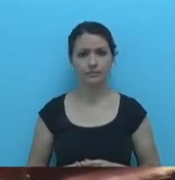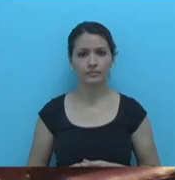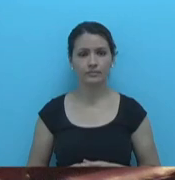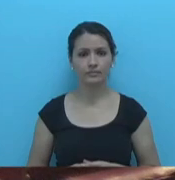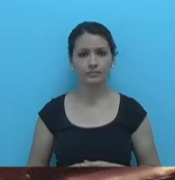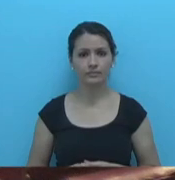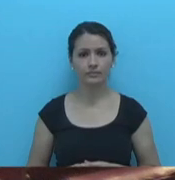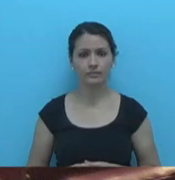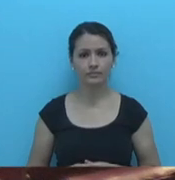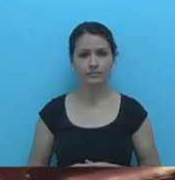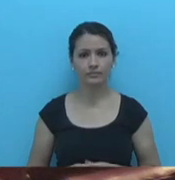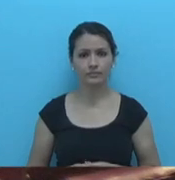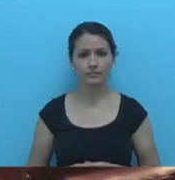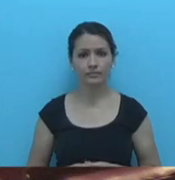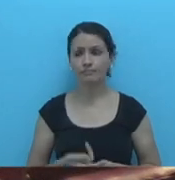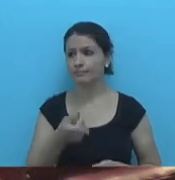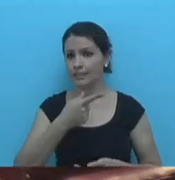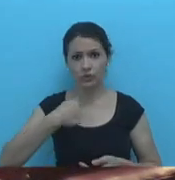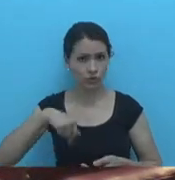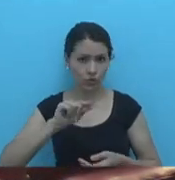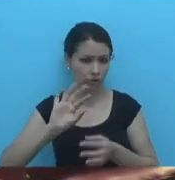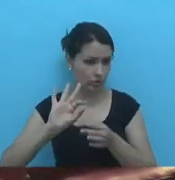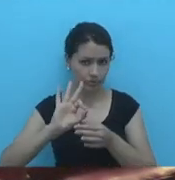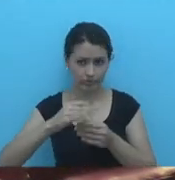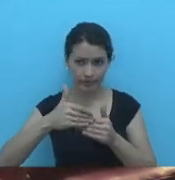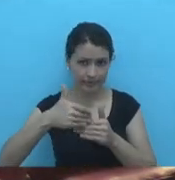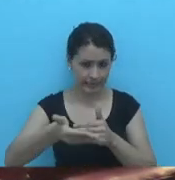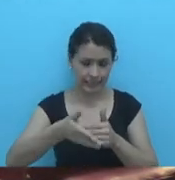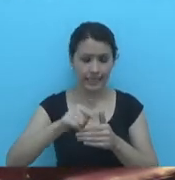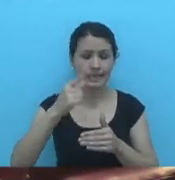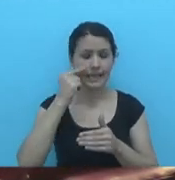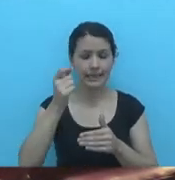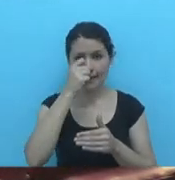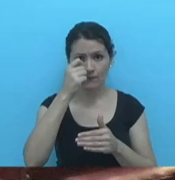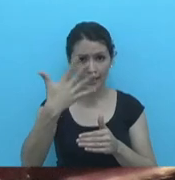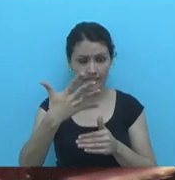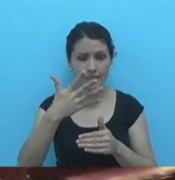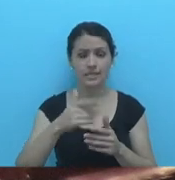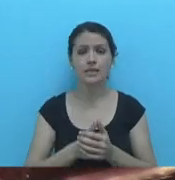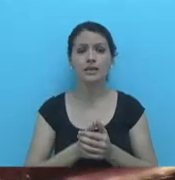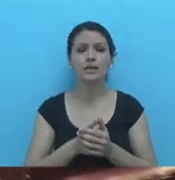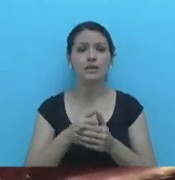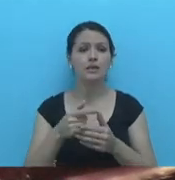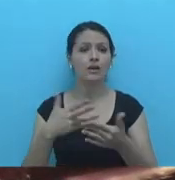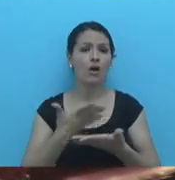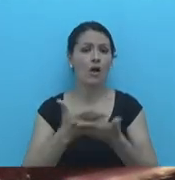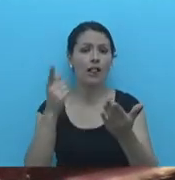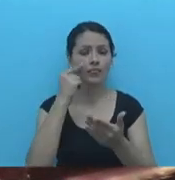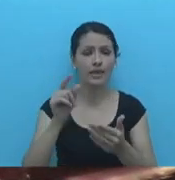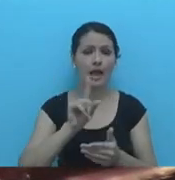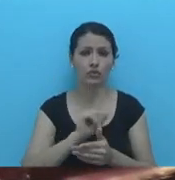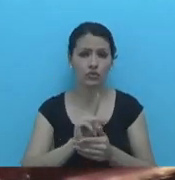nosotros muy dentro de pocos días, el día 25, se conmemora el Día de la No Violencia hacia la Mujer.